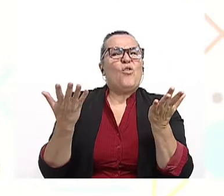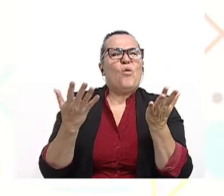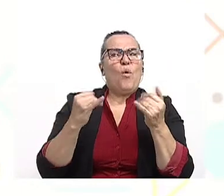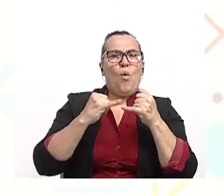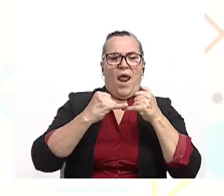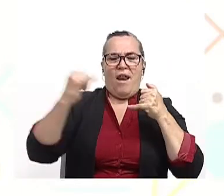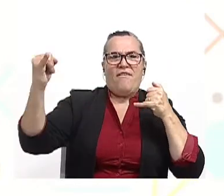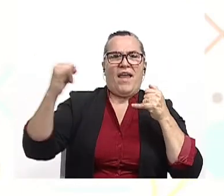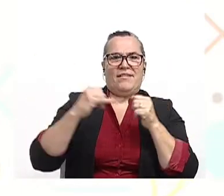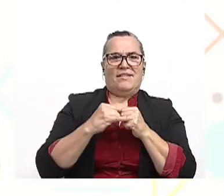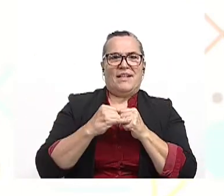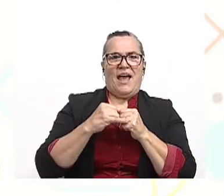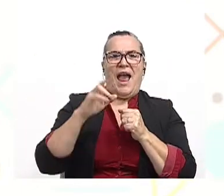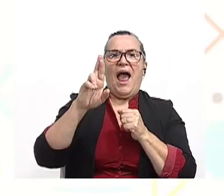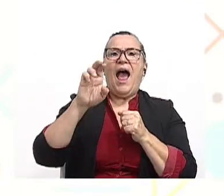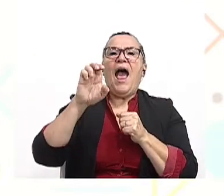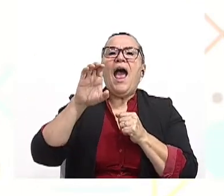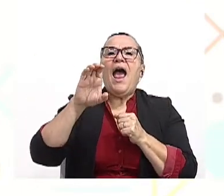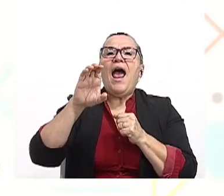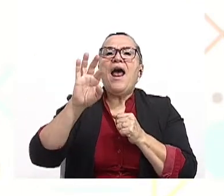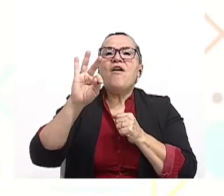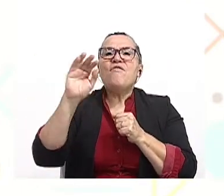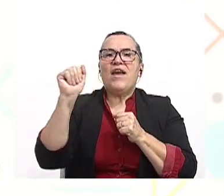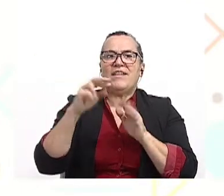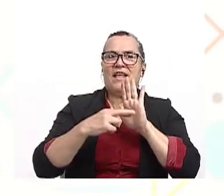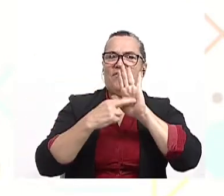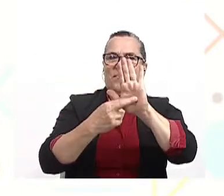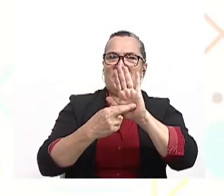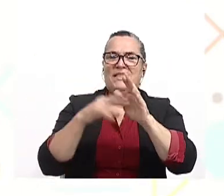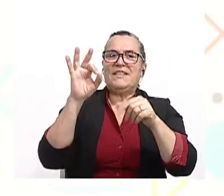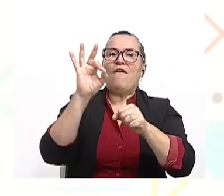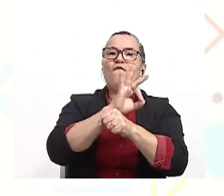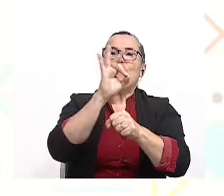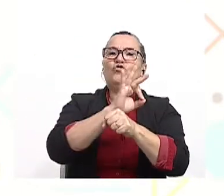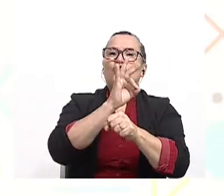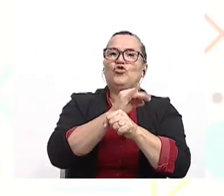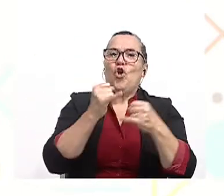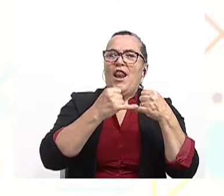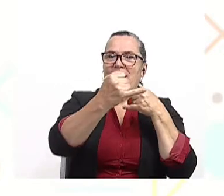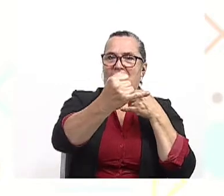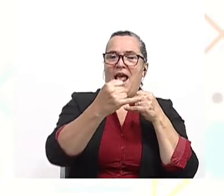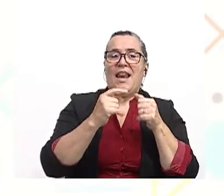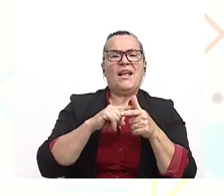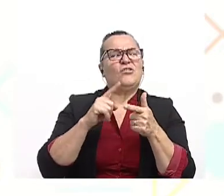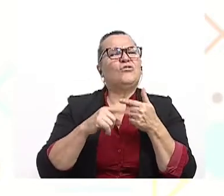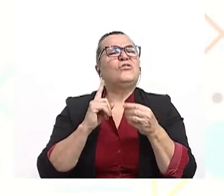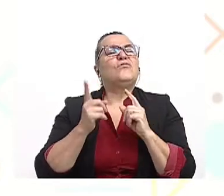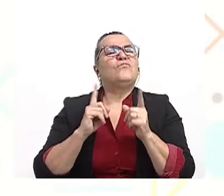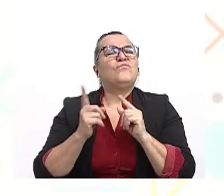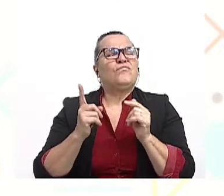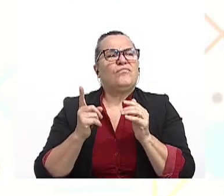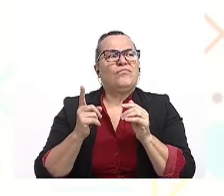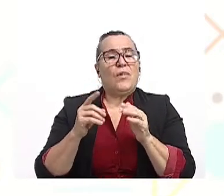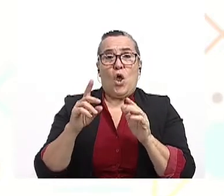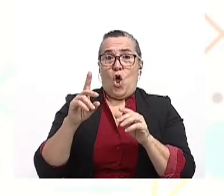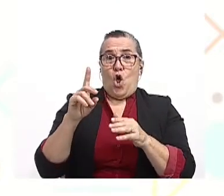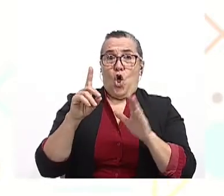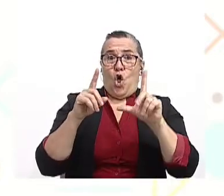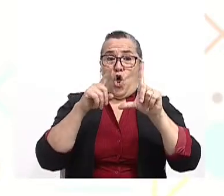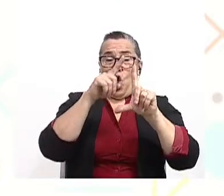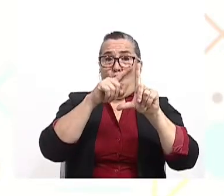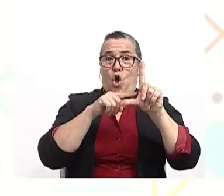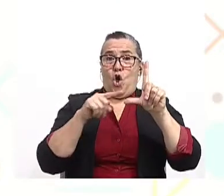recta. Anótelo, es importantísimo tener eso presente. Ahora bien, ¿cuál es el dominio de